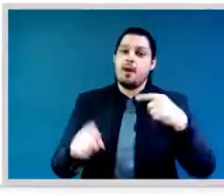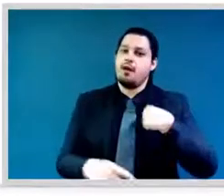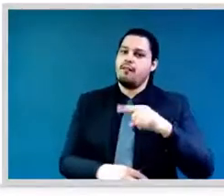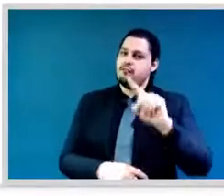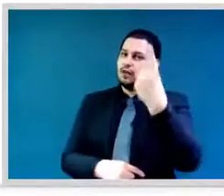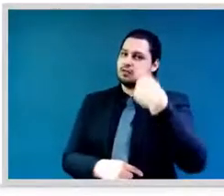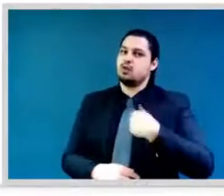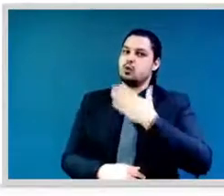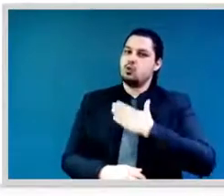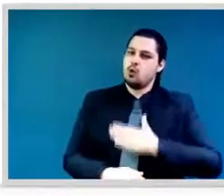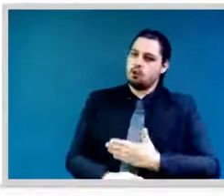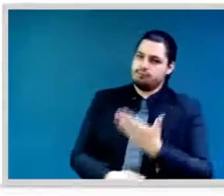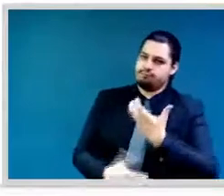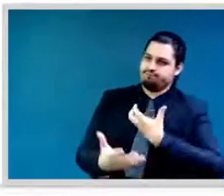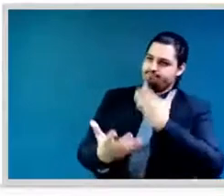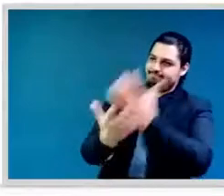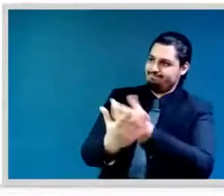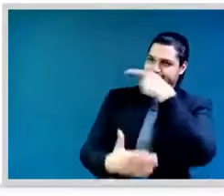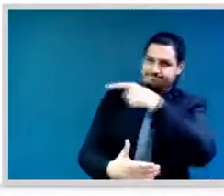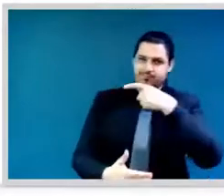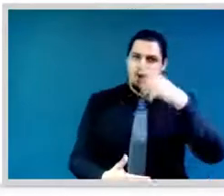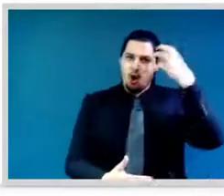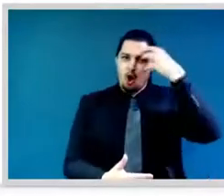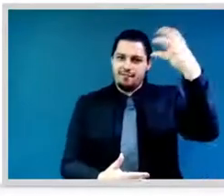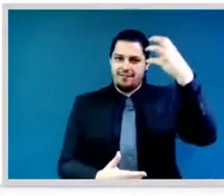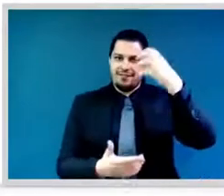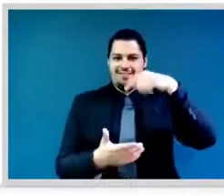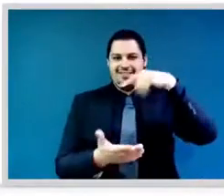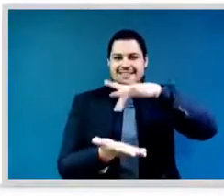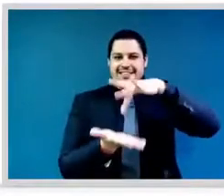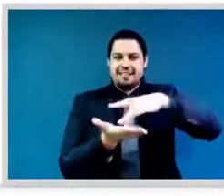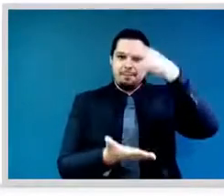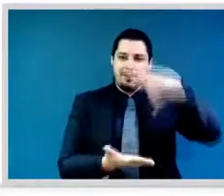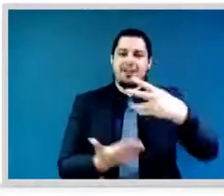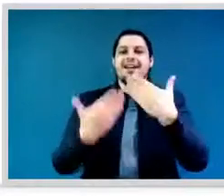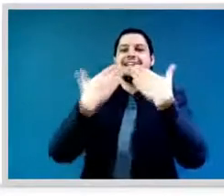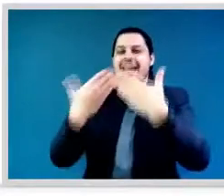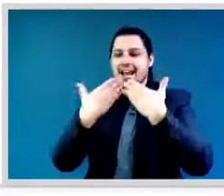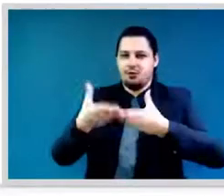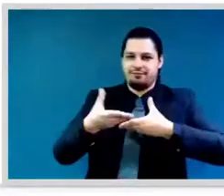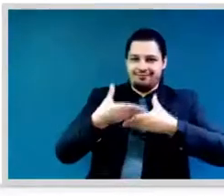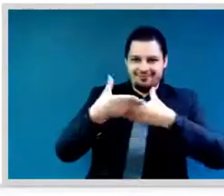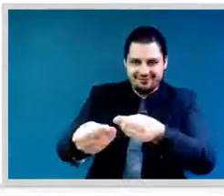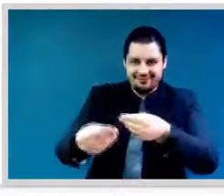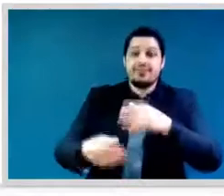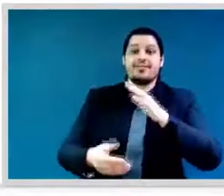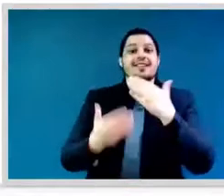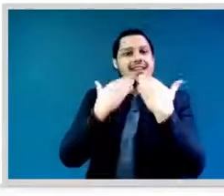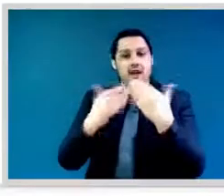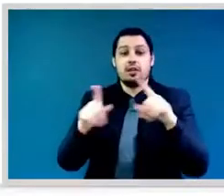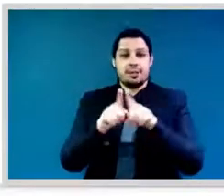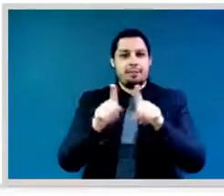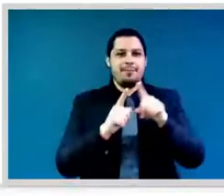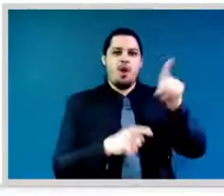la Ciudad de México. Gracias por invitarme. Gracias por la invitación de ONU Mujeres. En particular,